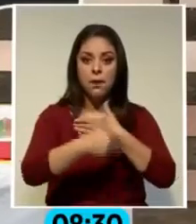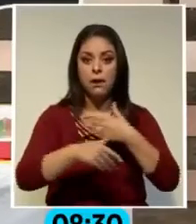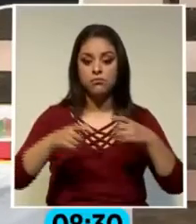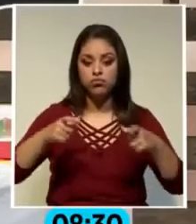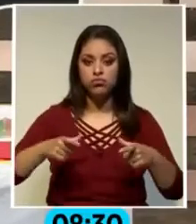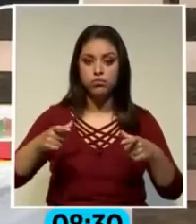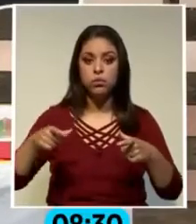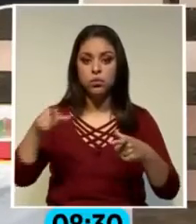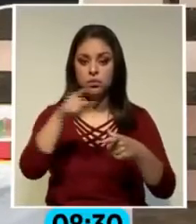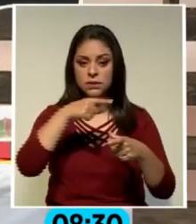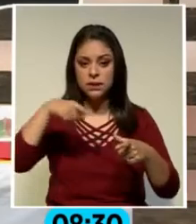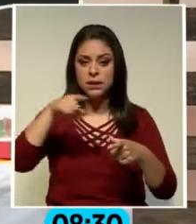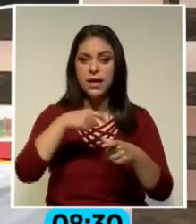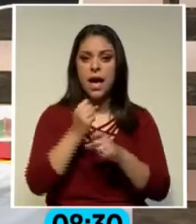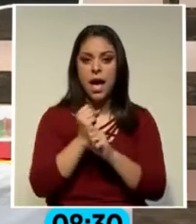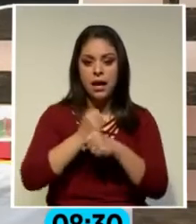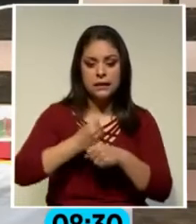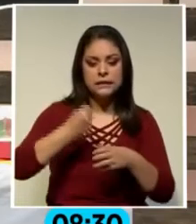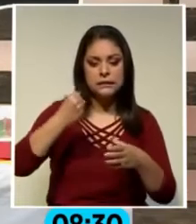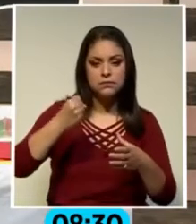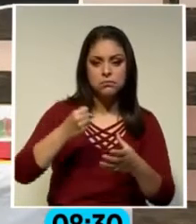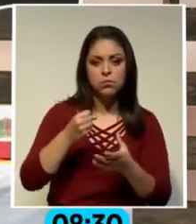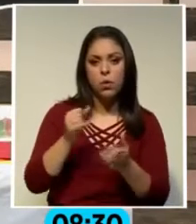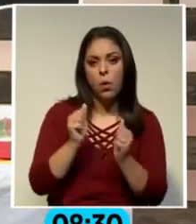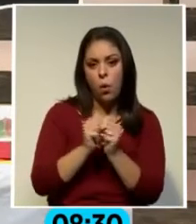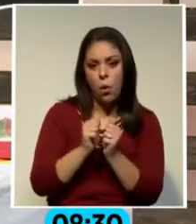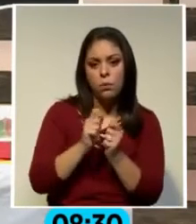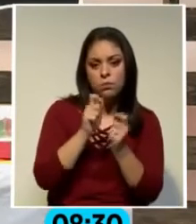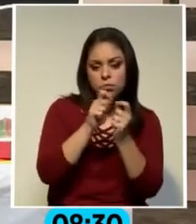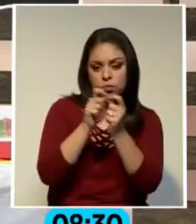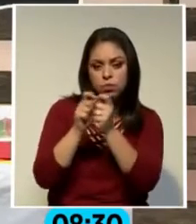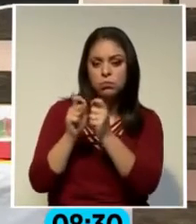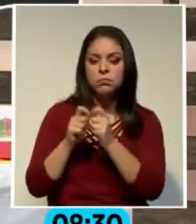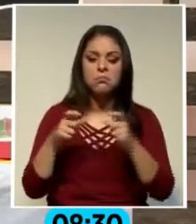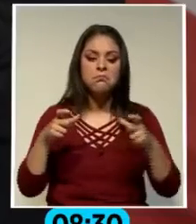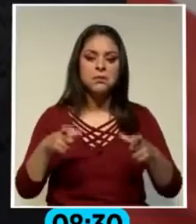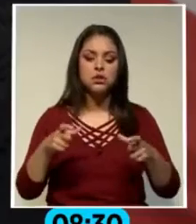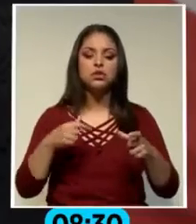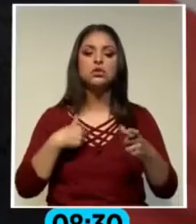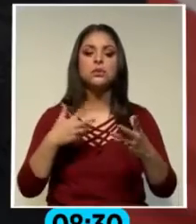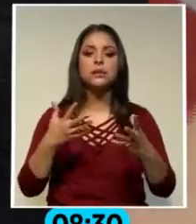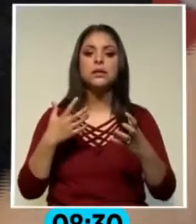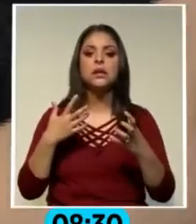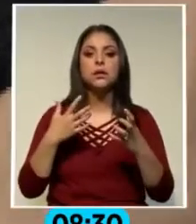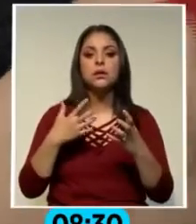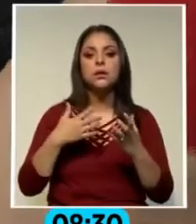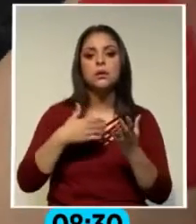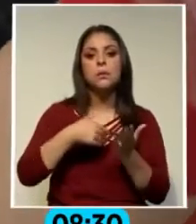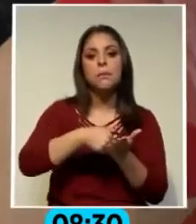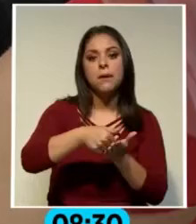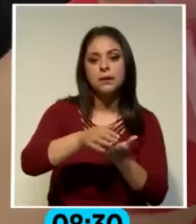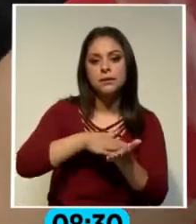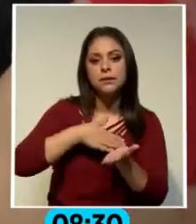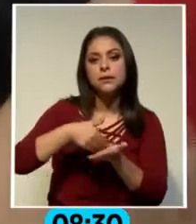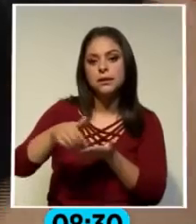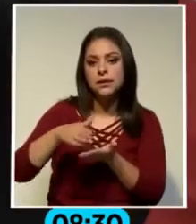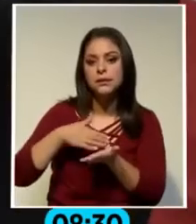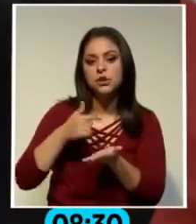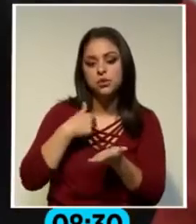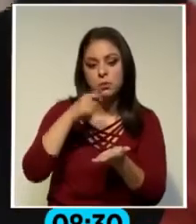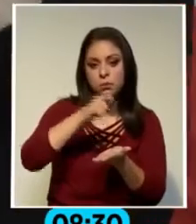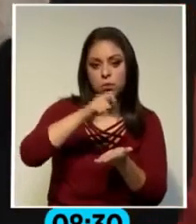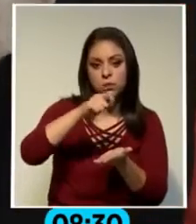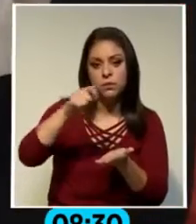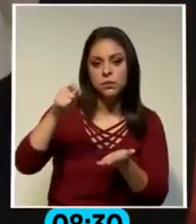trabajan puntillando? Digamos que a mi pancito yo le voy a echar mantequilla. le hago puntitos. Si a mi pancito yo le voy a